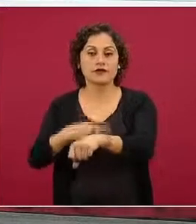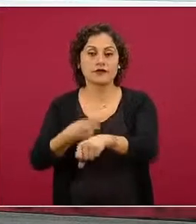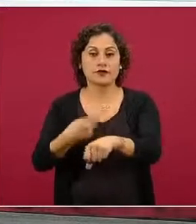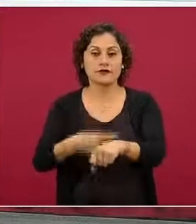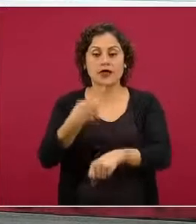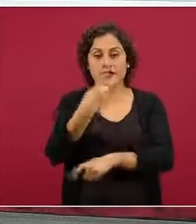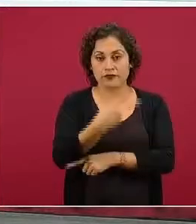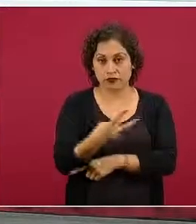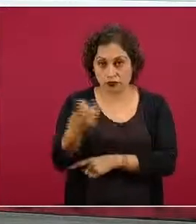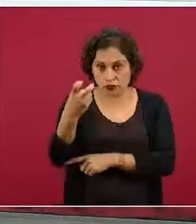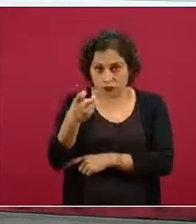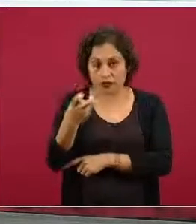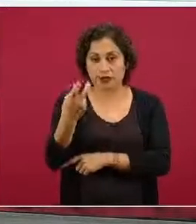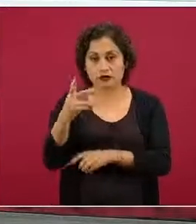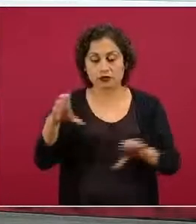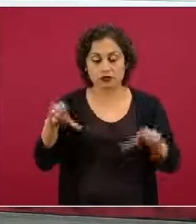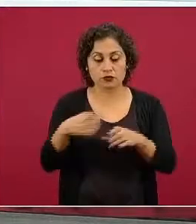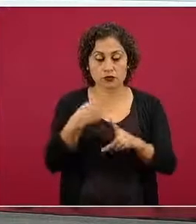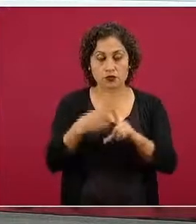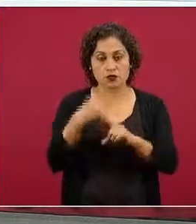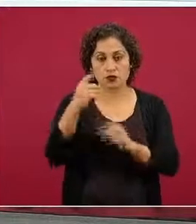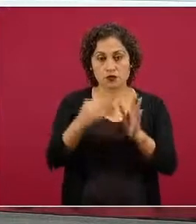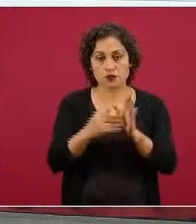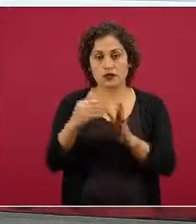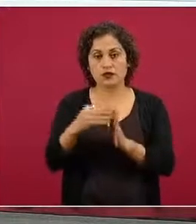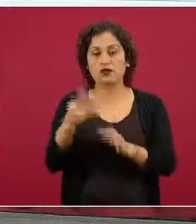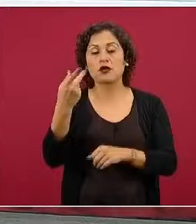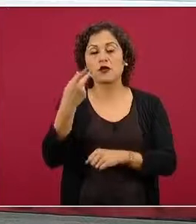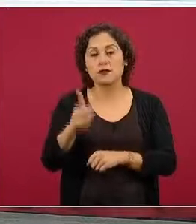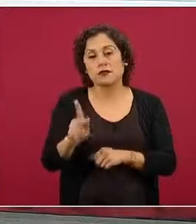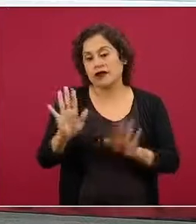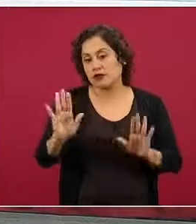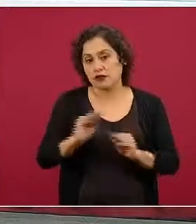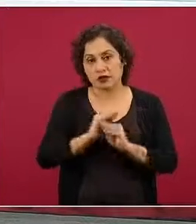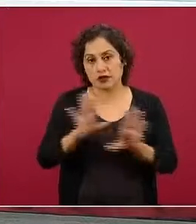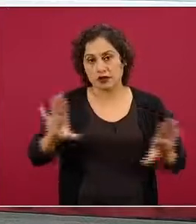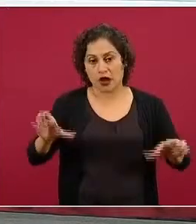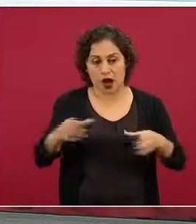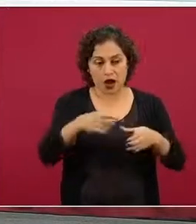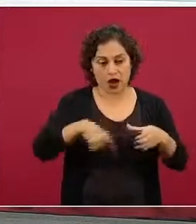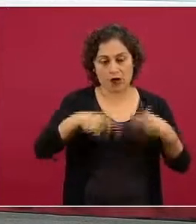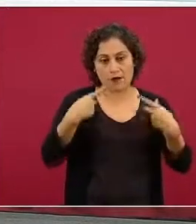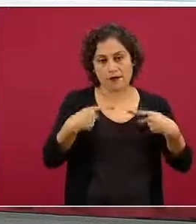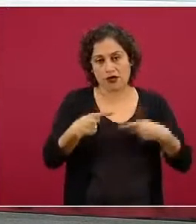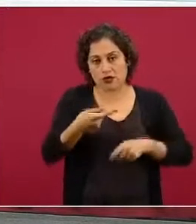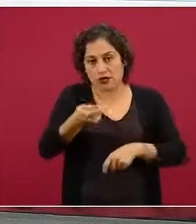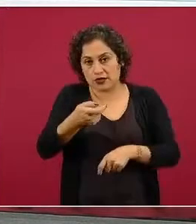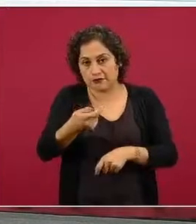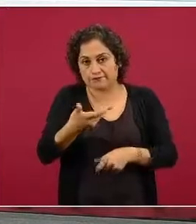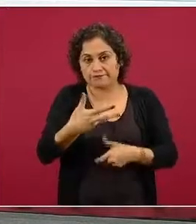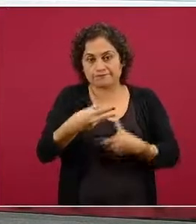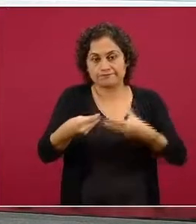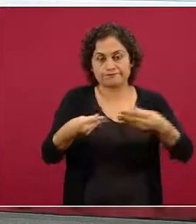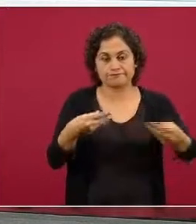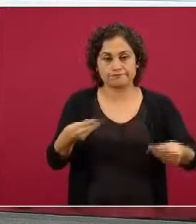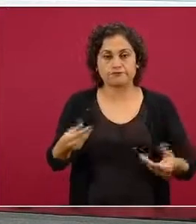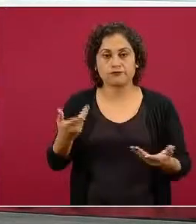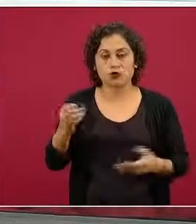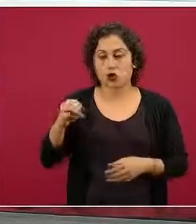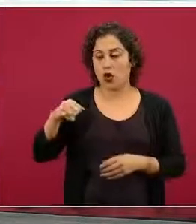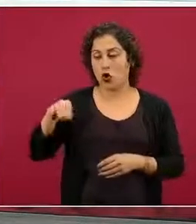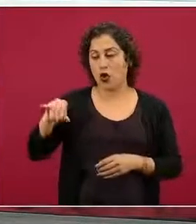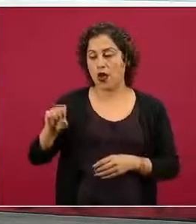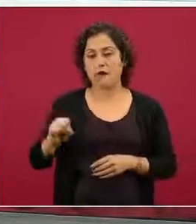200, pero con una transmisión comunitaria de acuerdo a lo que dictamina la OMS, y que lo